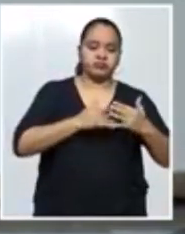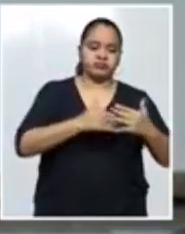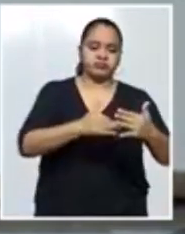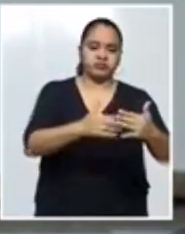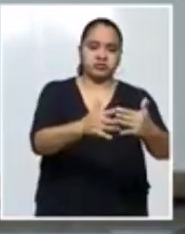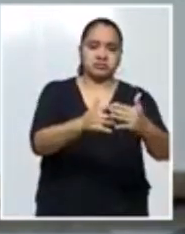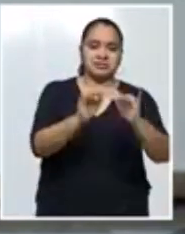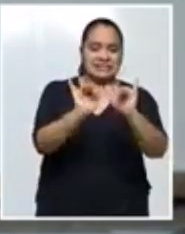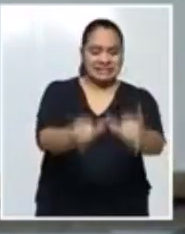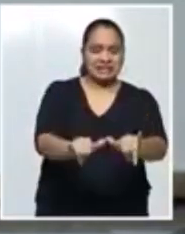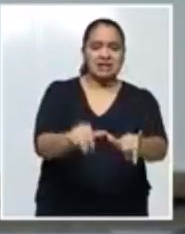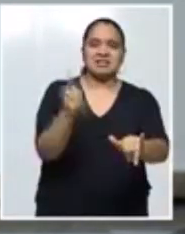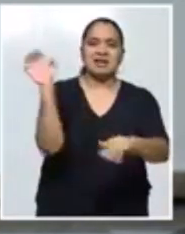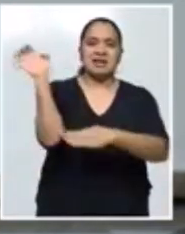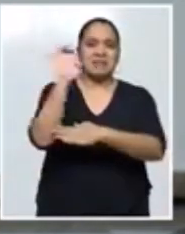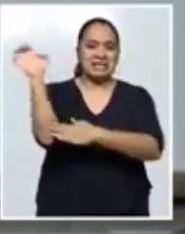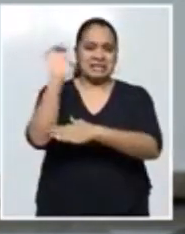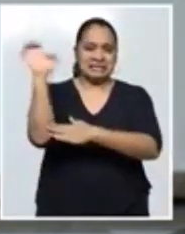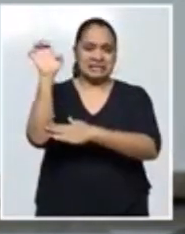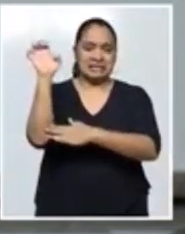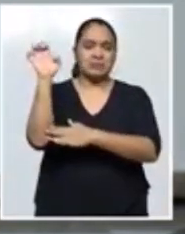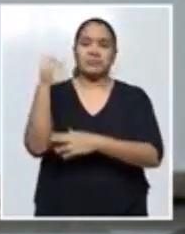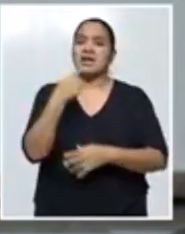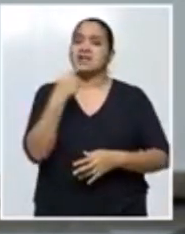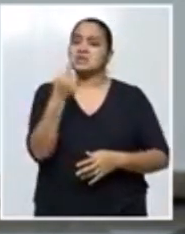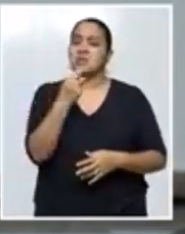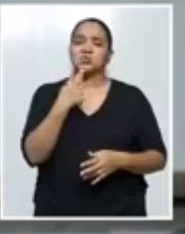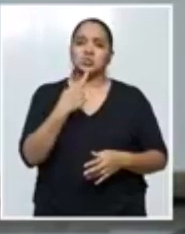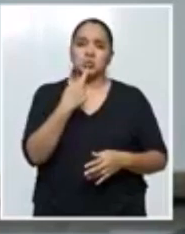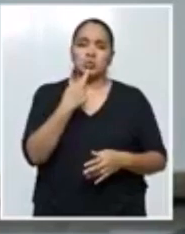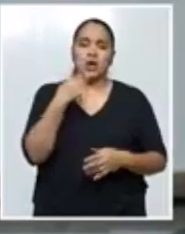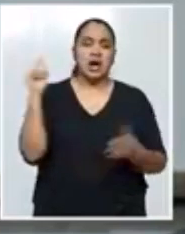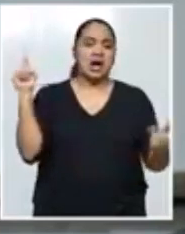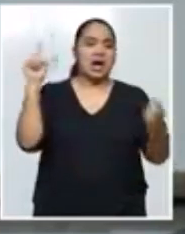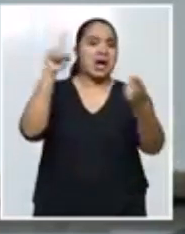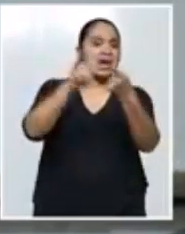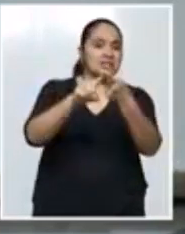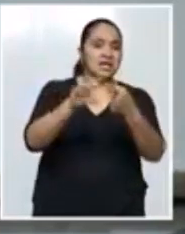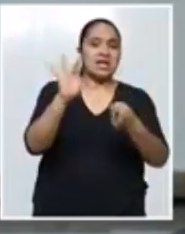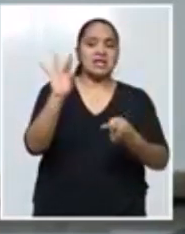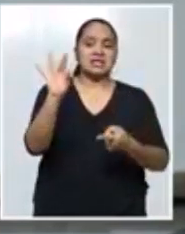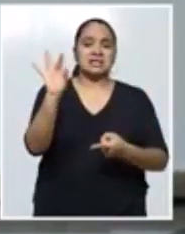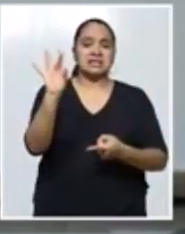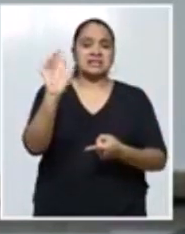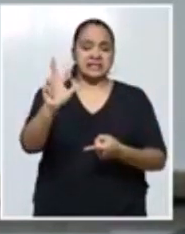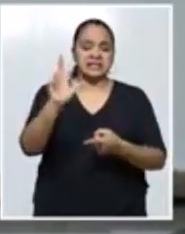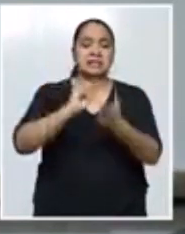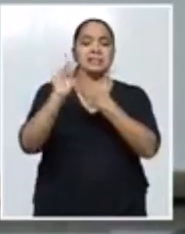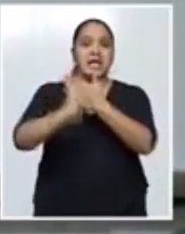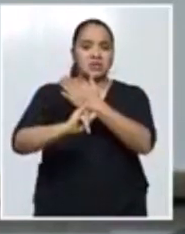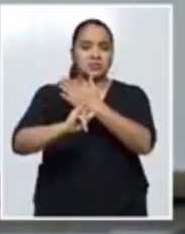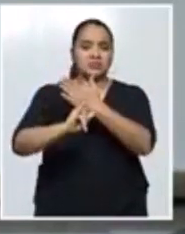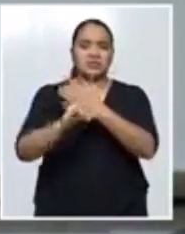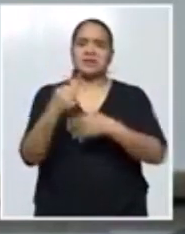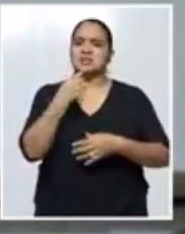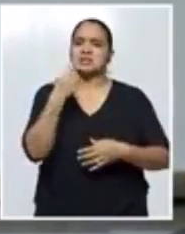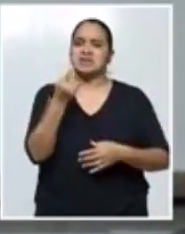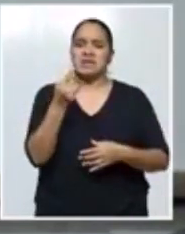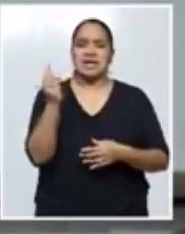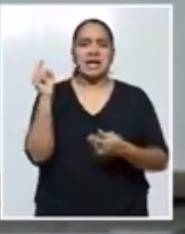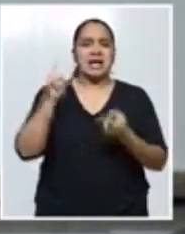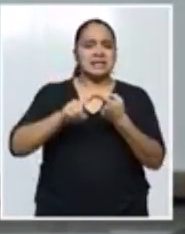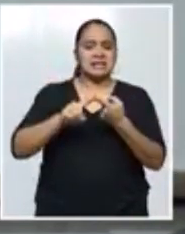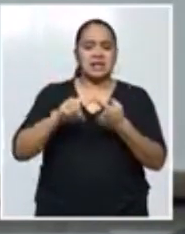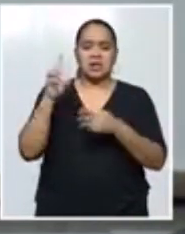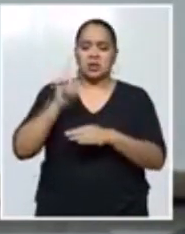los 18 departamentos de honduras a partir de la una de la tarde de este domingo 26 de